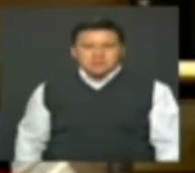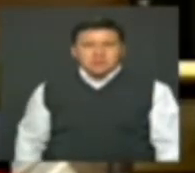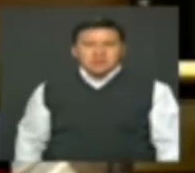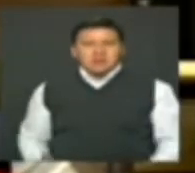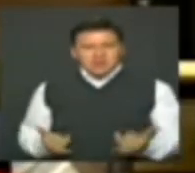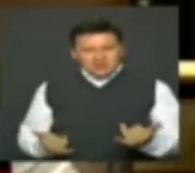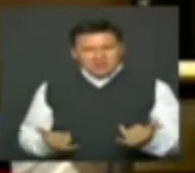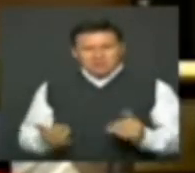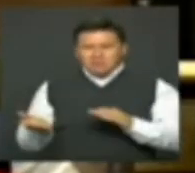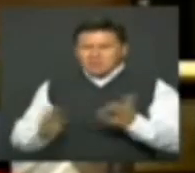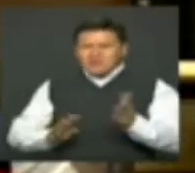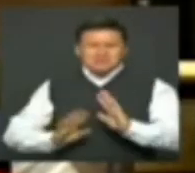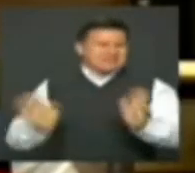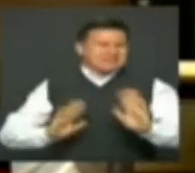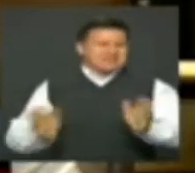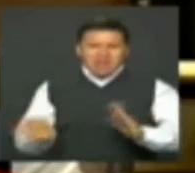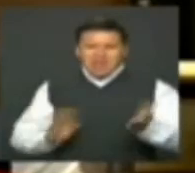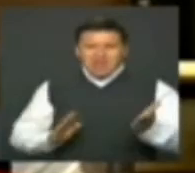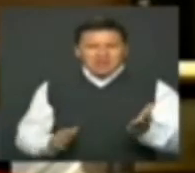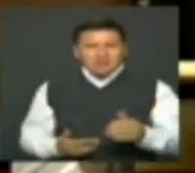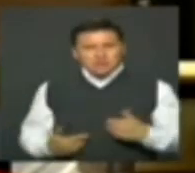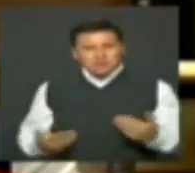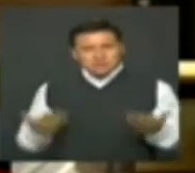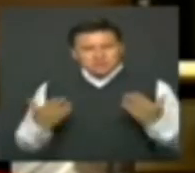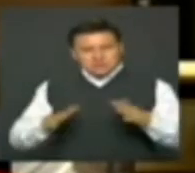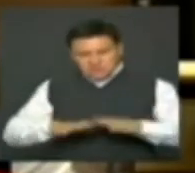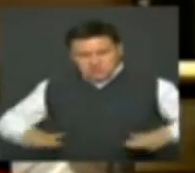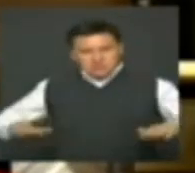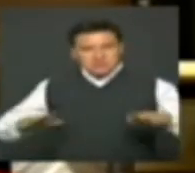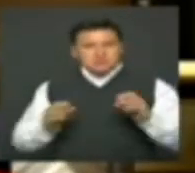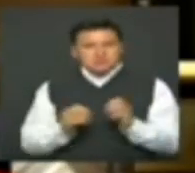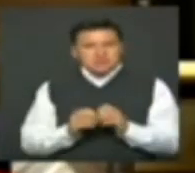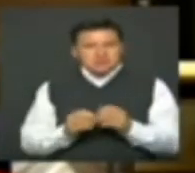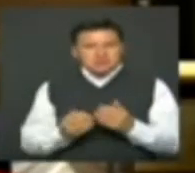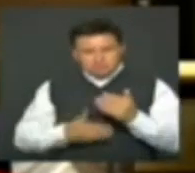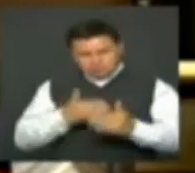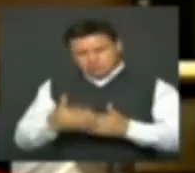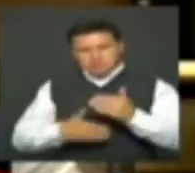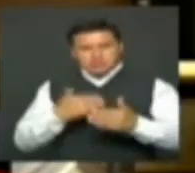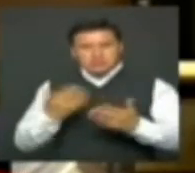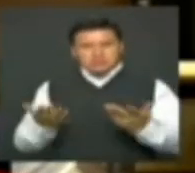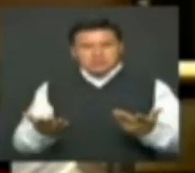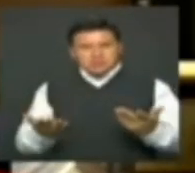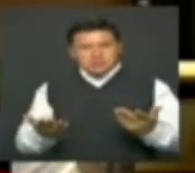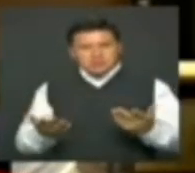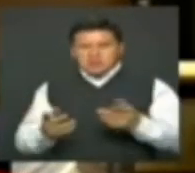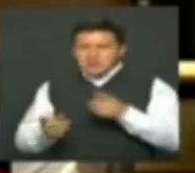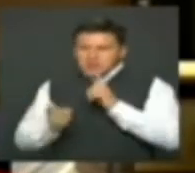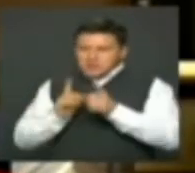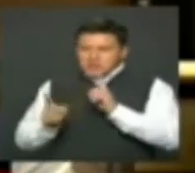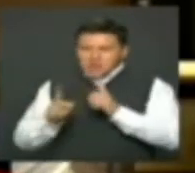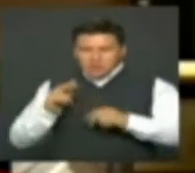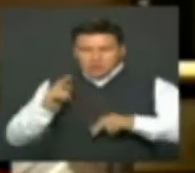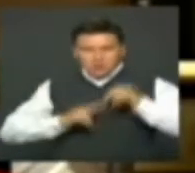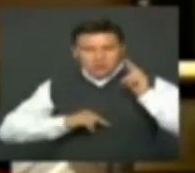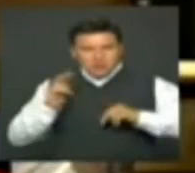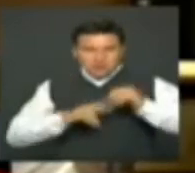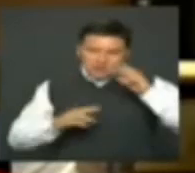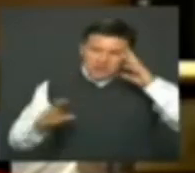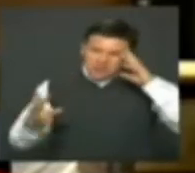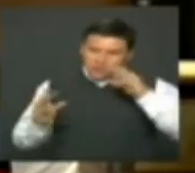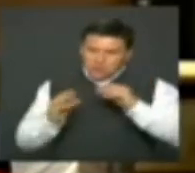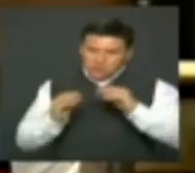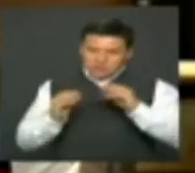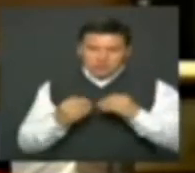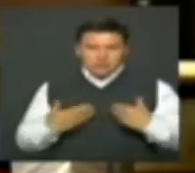ahorrarnos muertos y permitir un espacio mucho más propicio para el diálogo y la construcción de acuerdos que